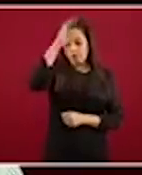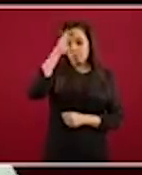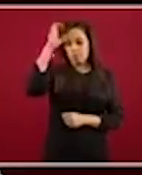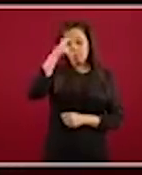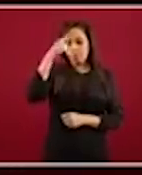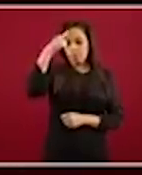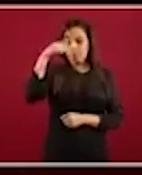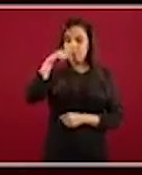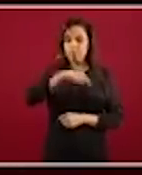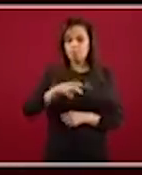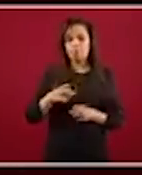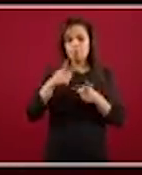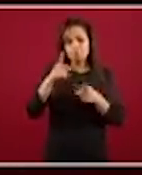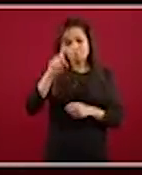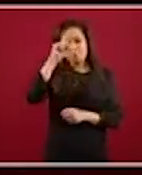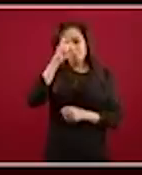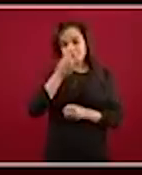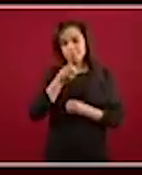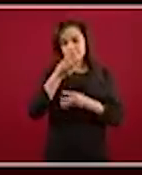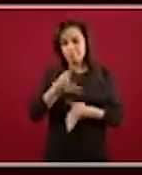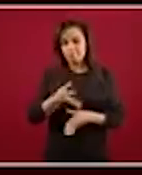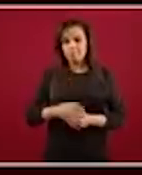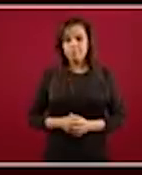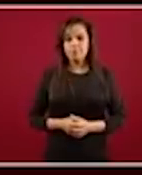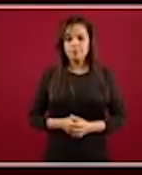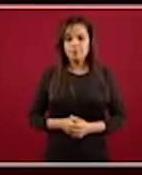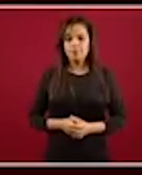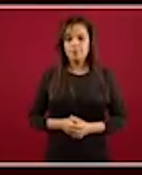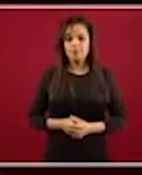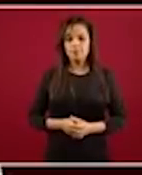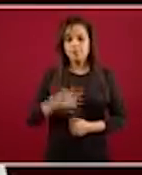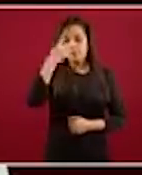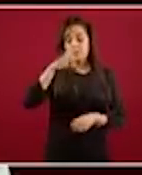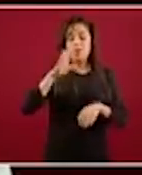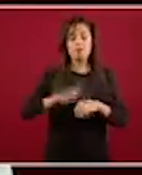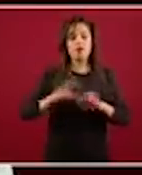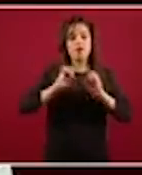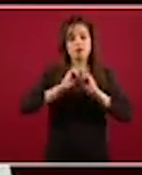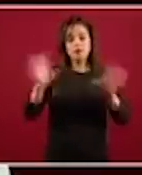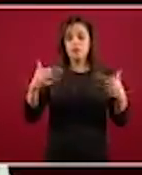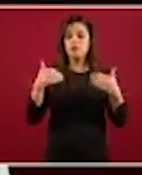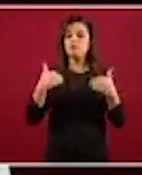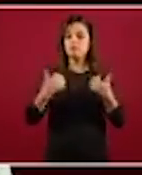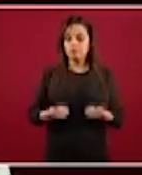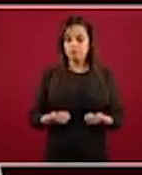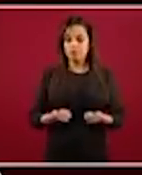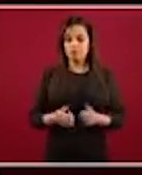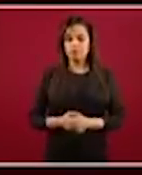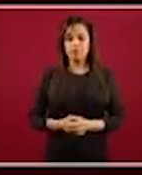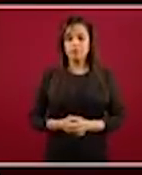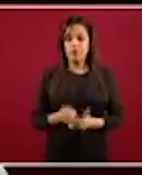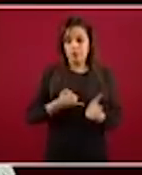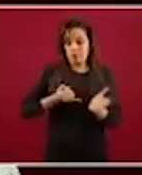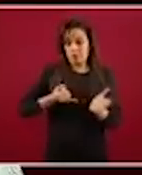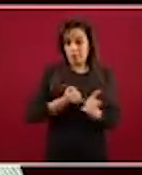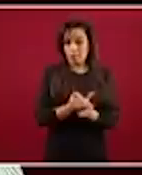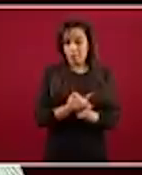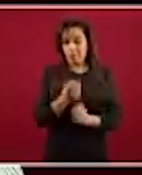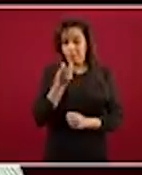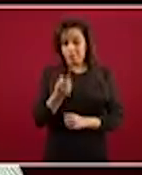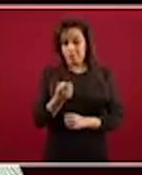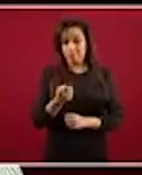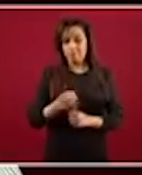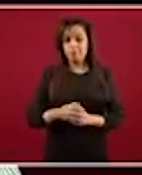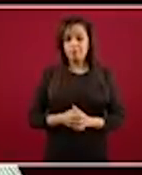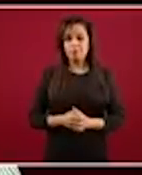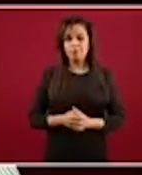asesoría, con el propósito de dejar también claro cómo estas decisiones, de acuerdo a lo